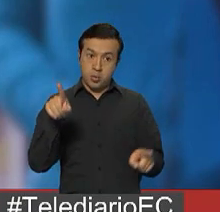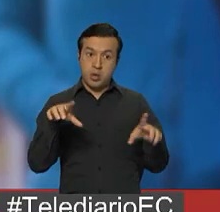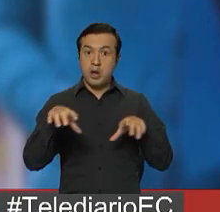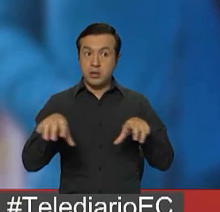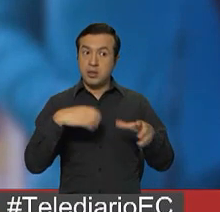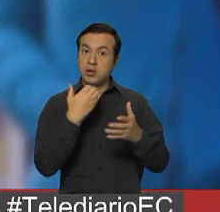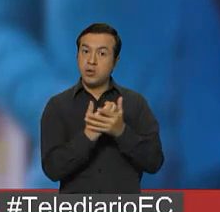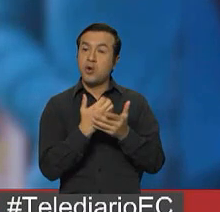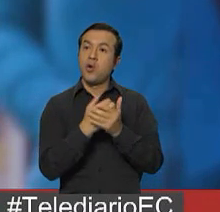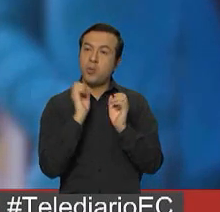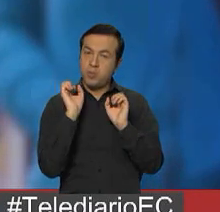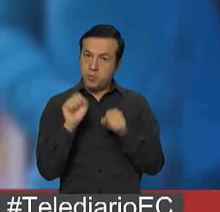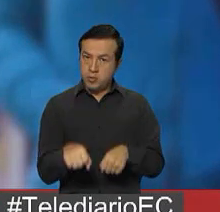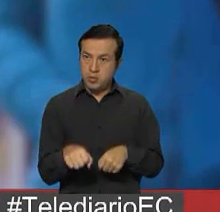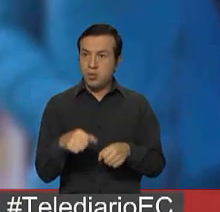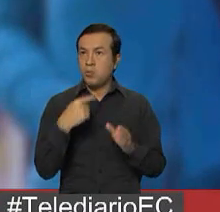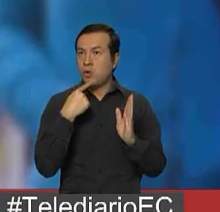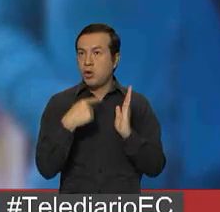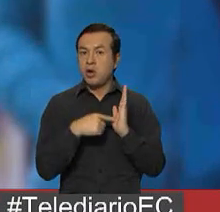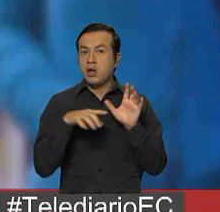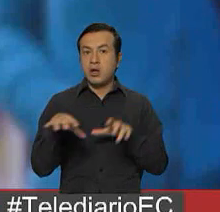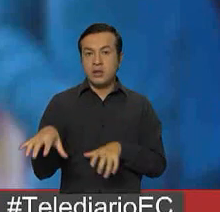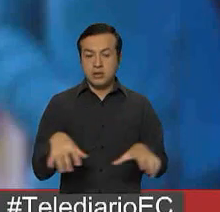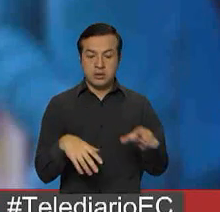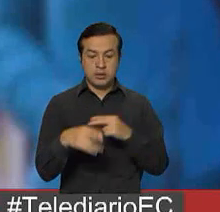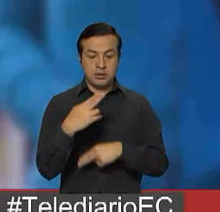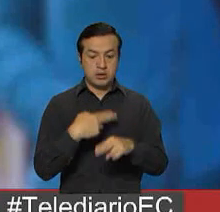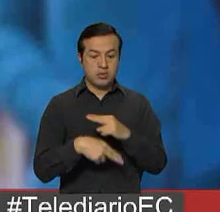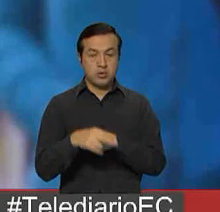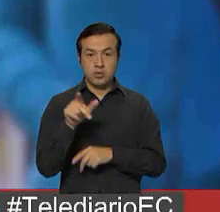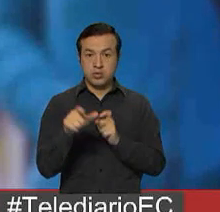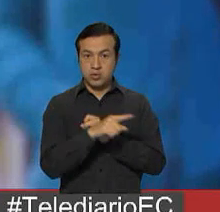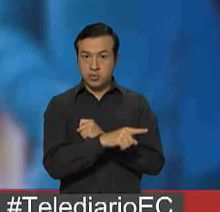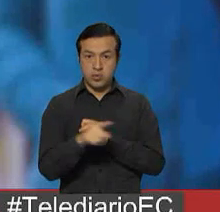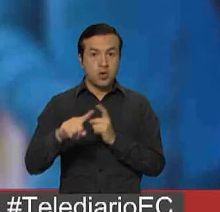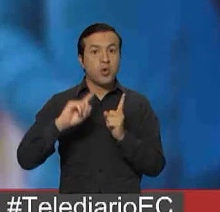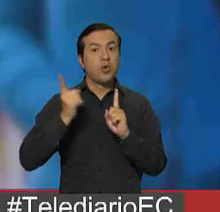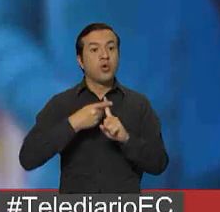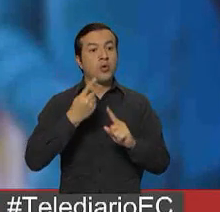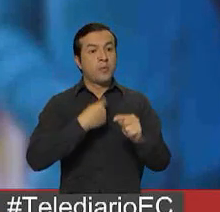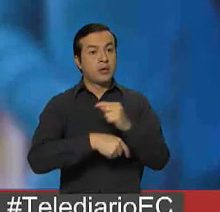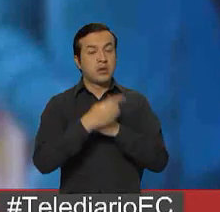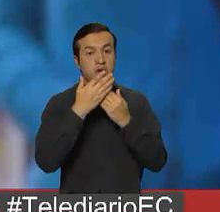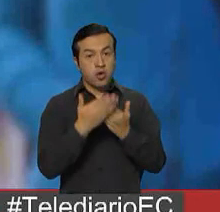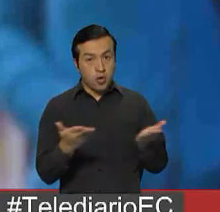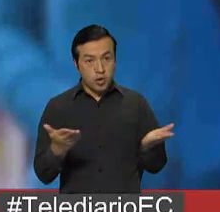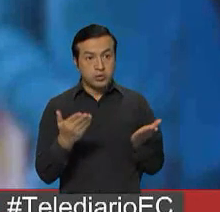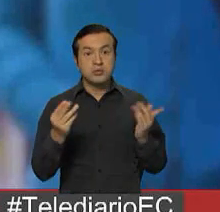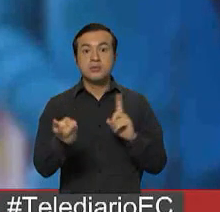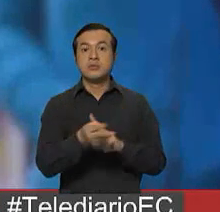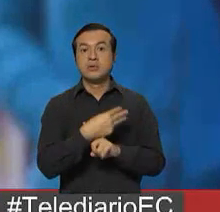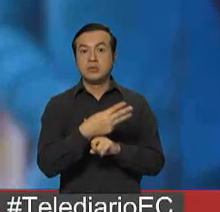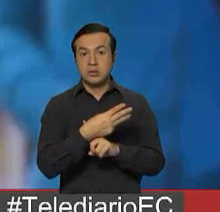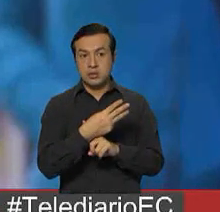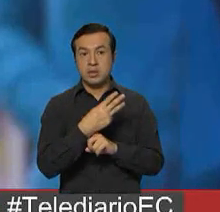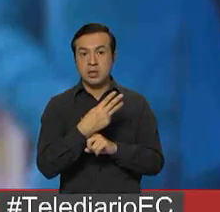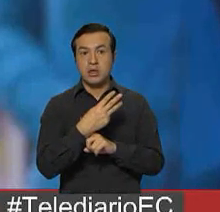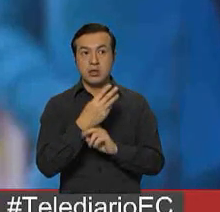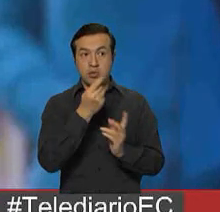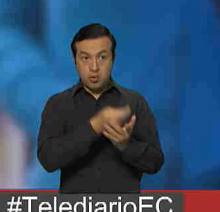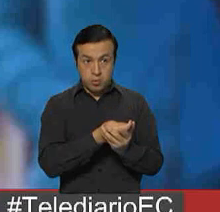económicas actividad comercial está permitido únicamente la venta de productos en línea con entrega a domicilio